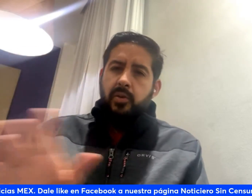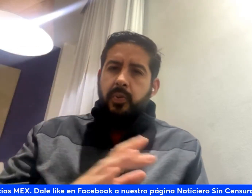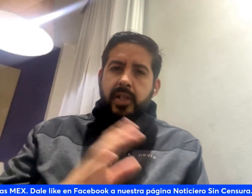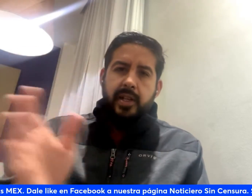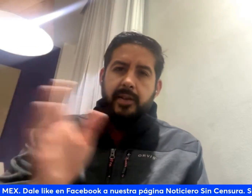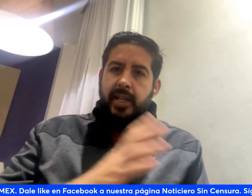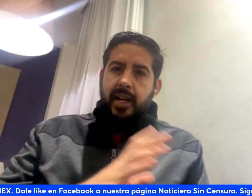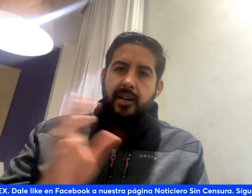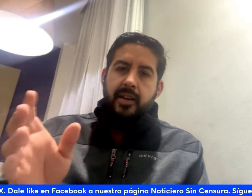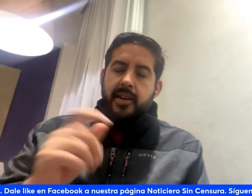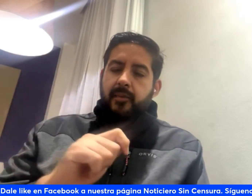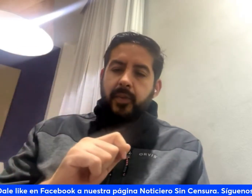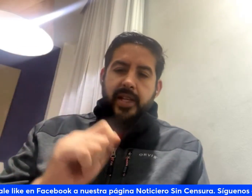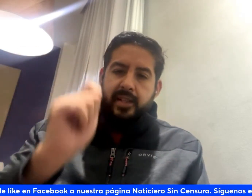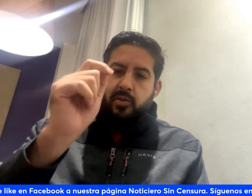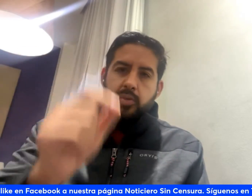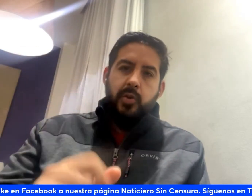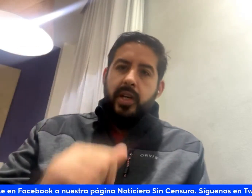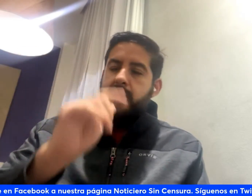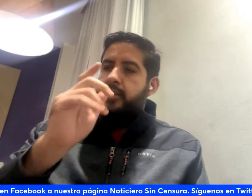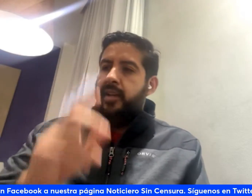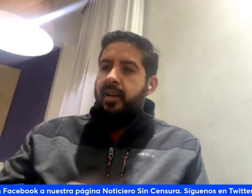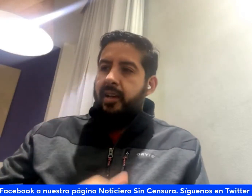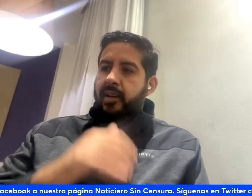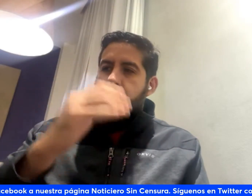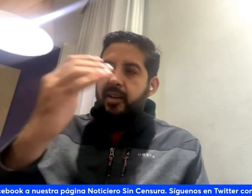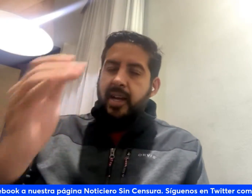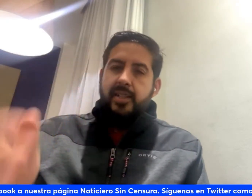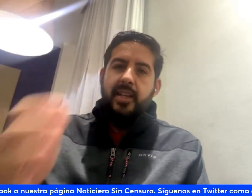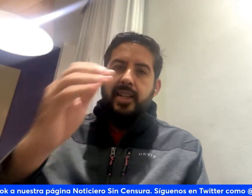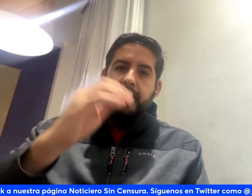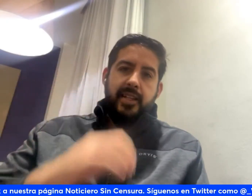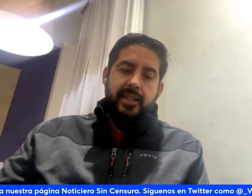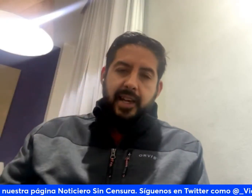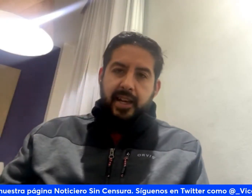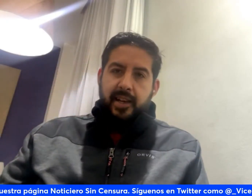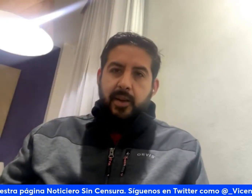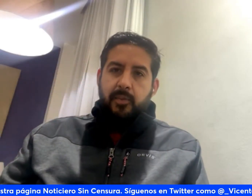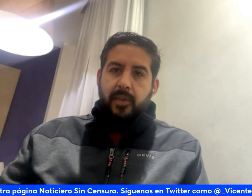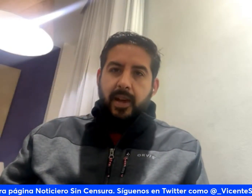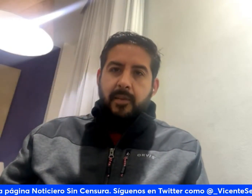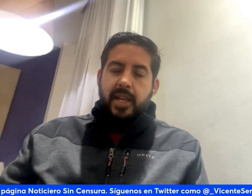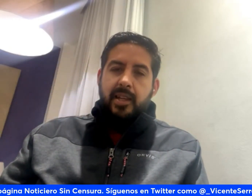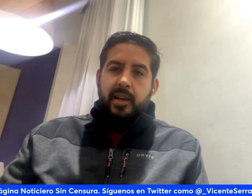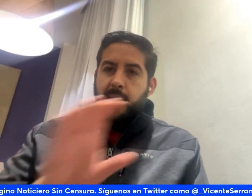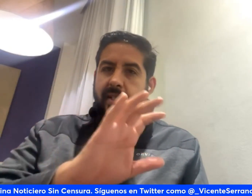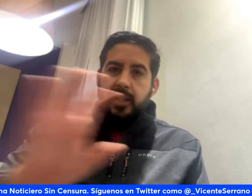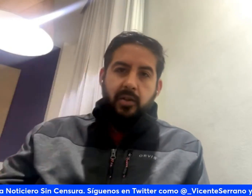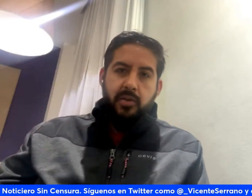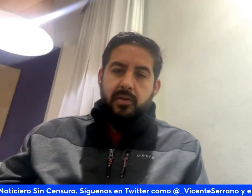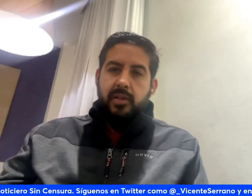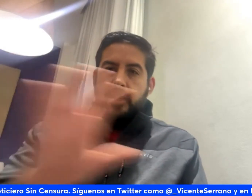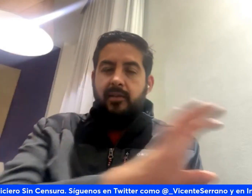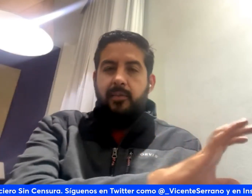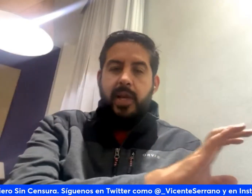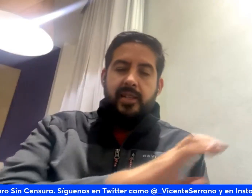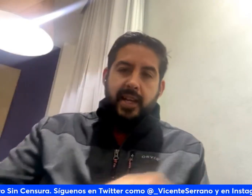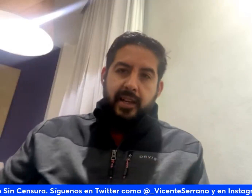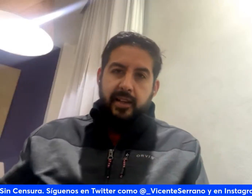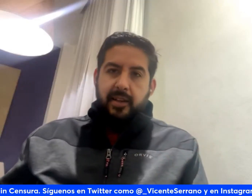un molde. Tú puedes revisar desde sus tweets las sentencias que emiten y parece que